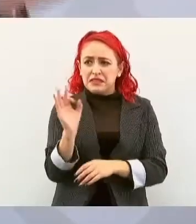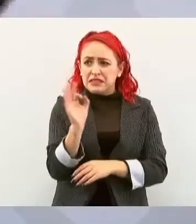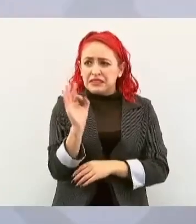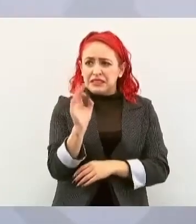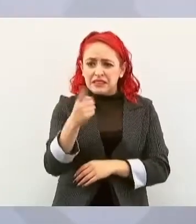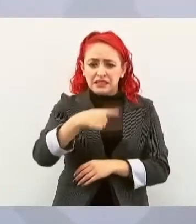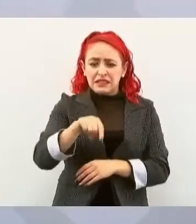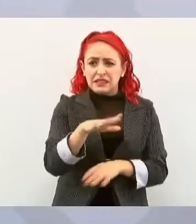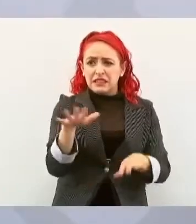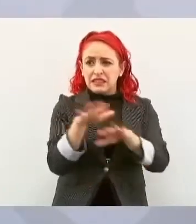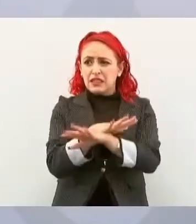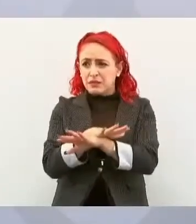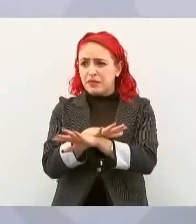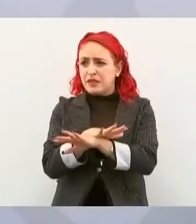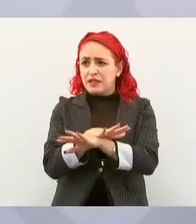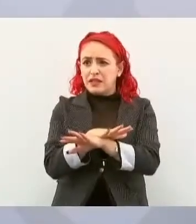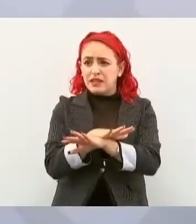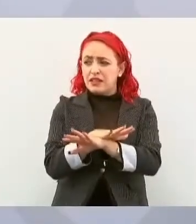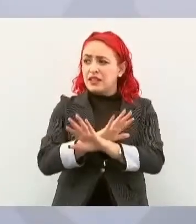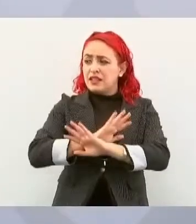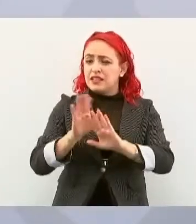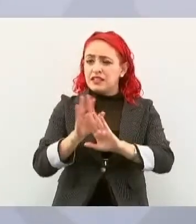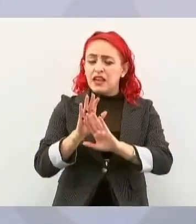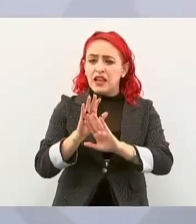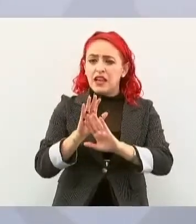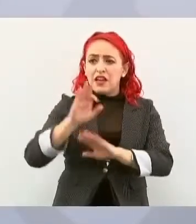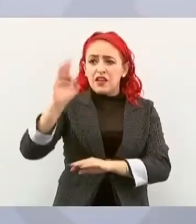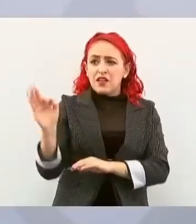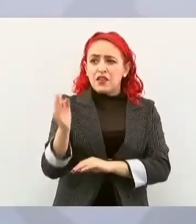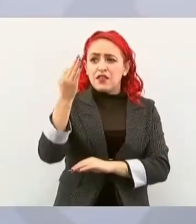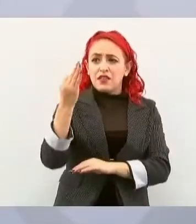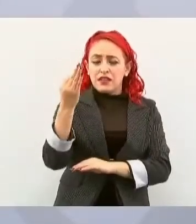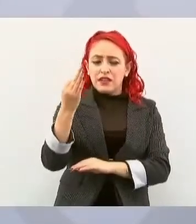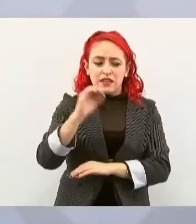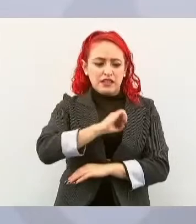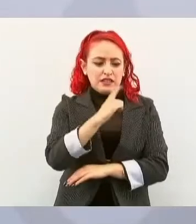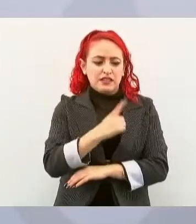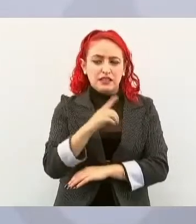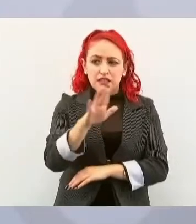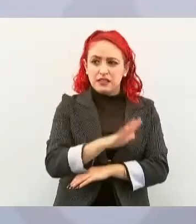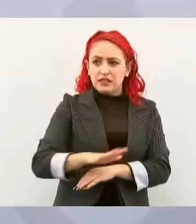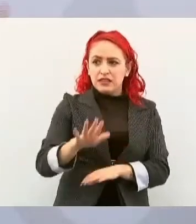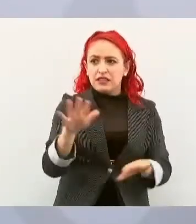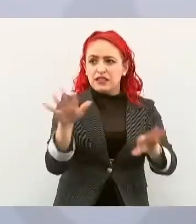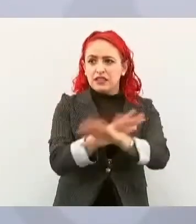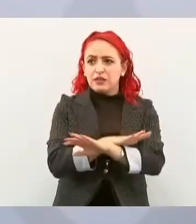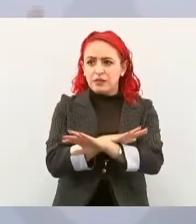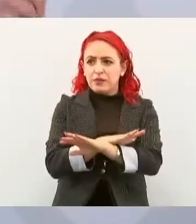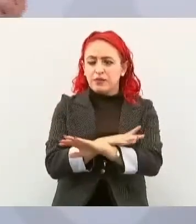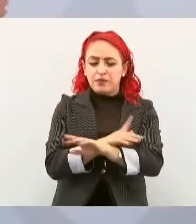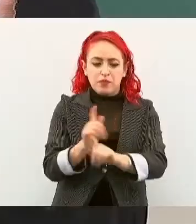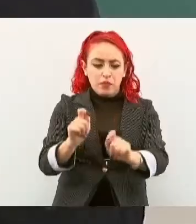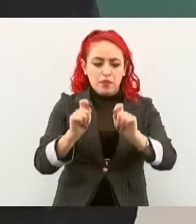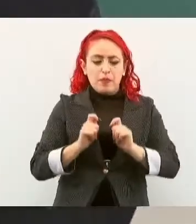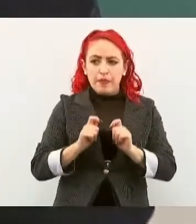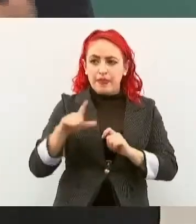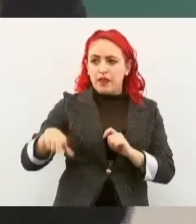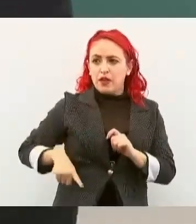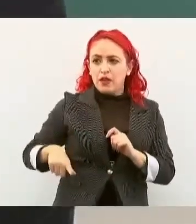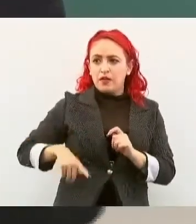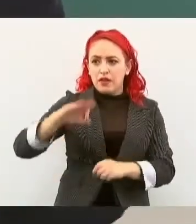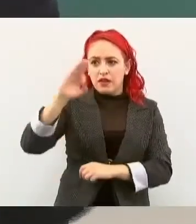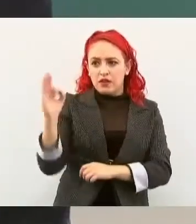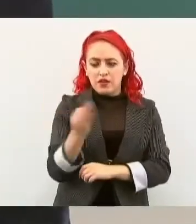con este cambio, porque se va a federalizar la salud, vamos a hacernos cargo, no va a